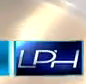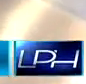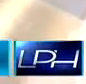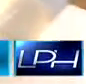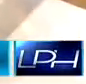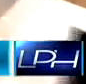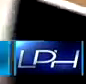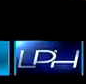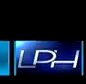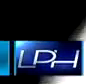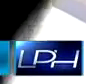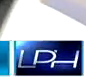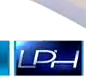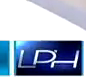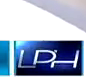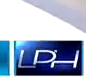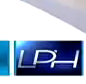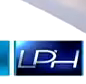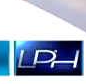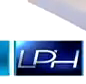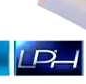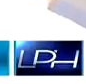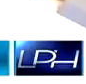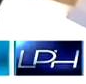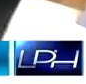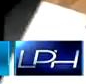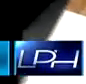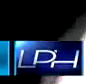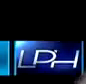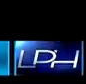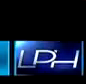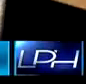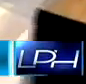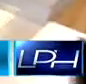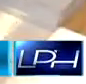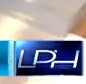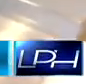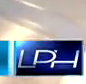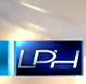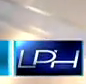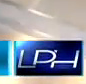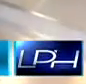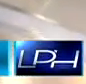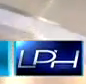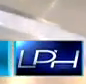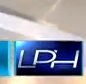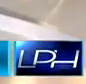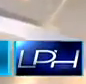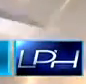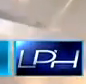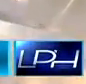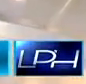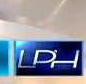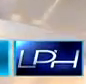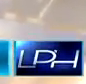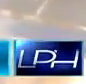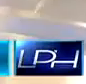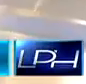pensamiento. Voy a dedicar mis cantos como cuando era pequeño me fui curtiendo en el